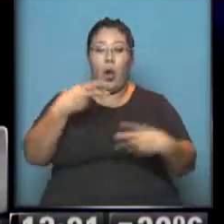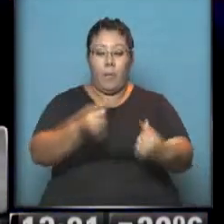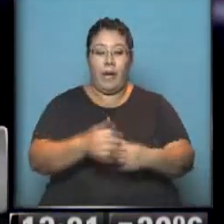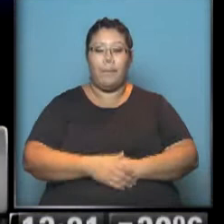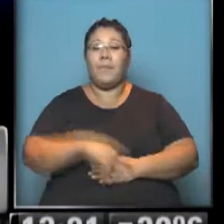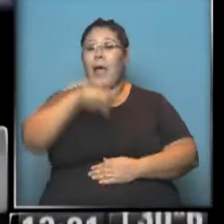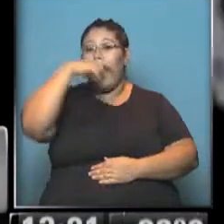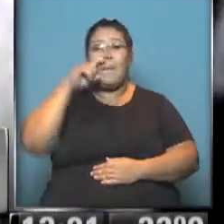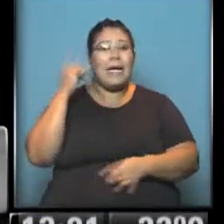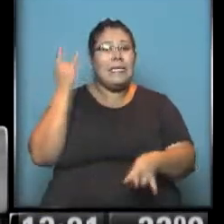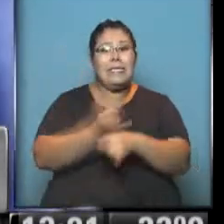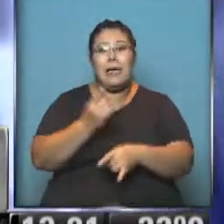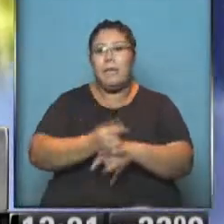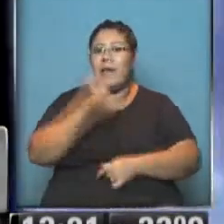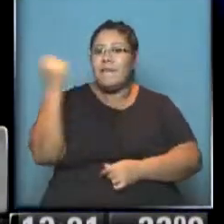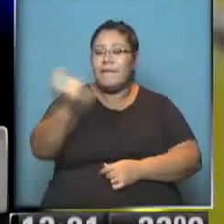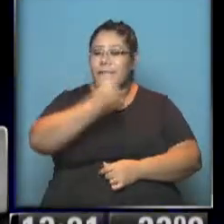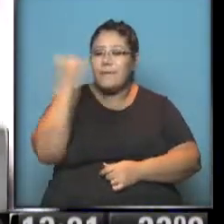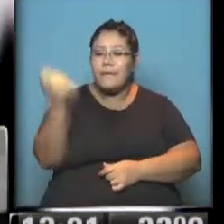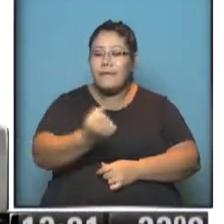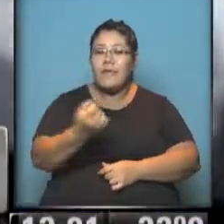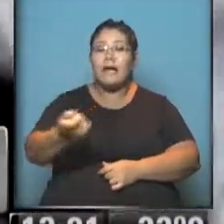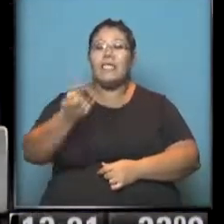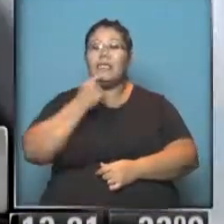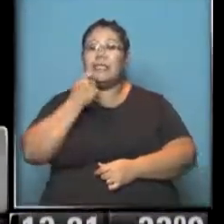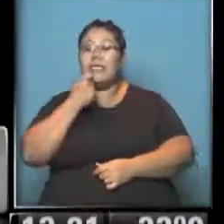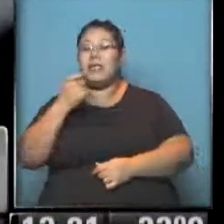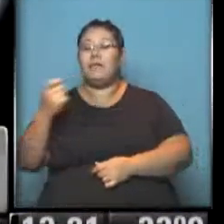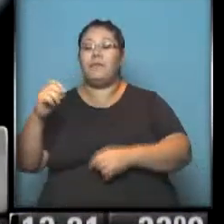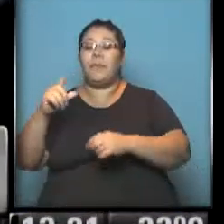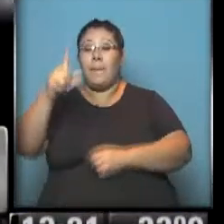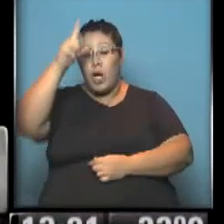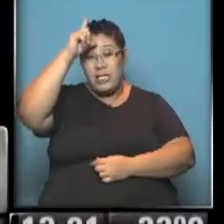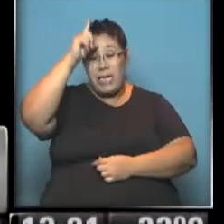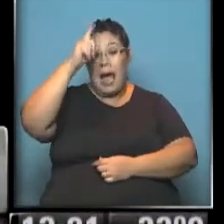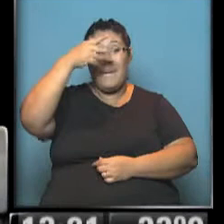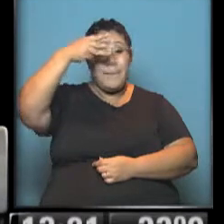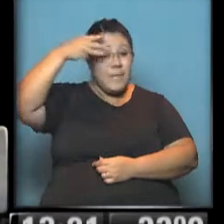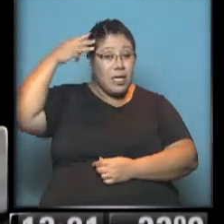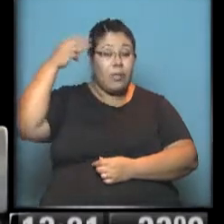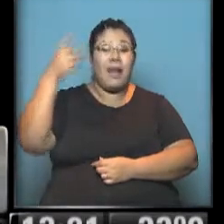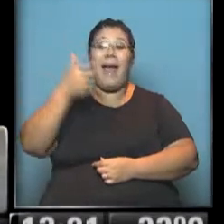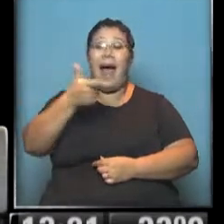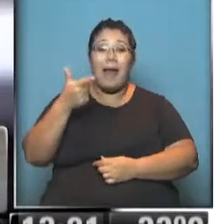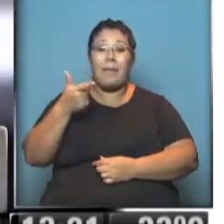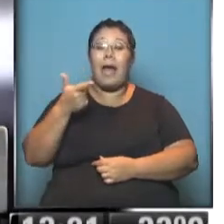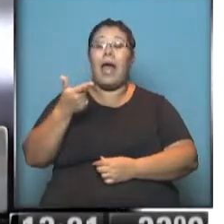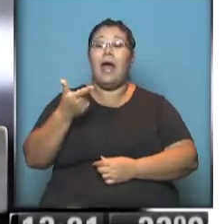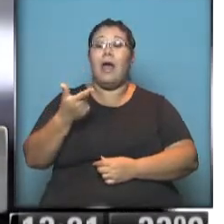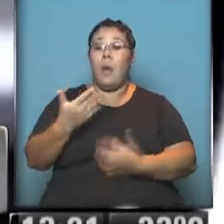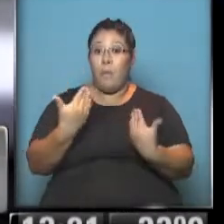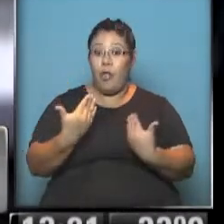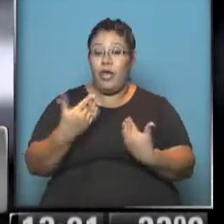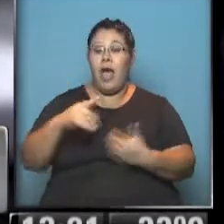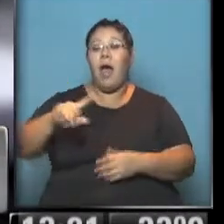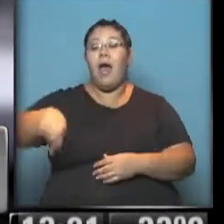hubo un fallo en contra de que la Policía Metropolitana pueda salir con las Taser a la calle, el gobierno de la ciudad apeló. Y ahora